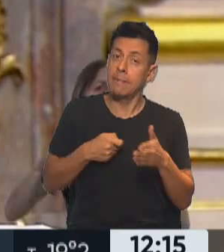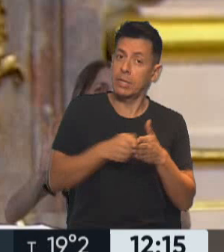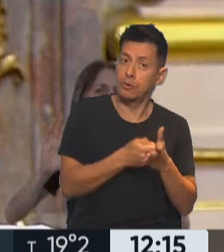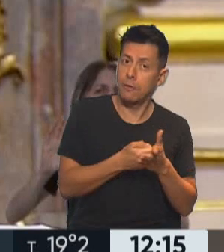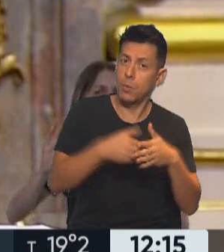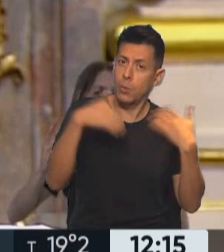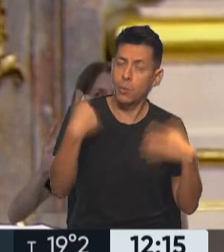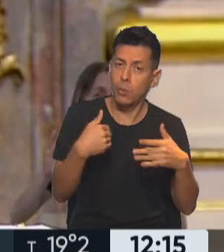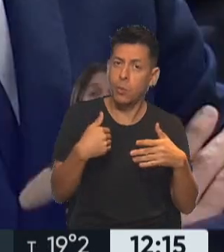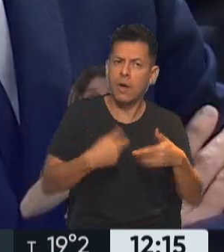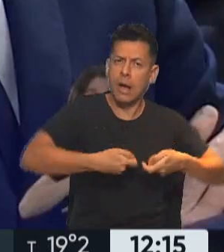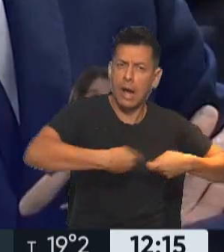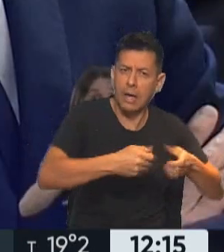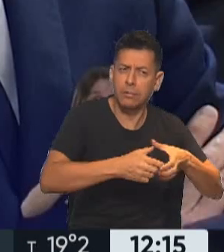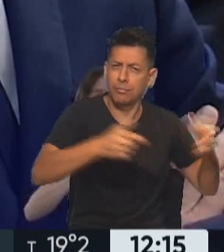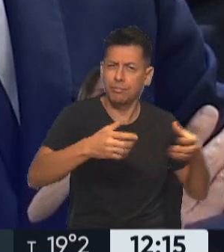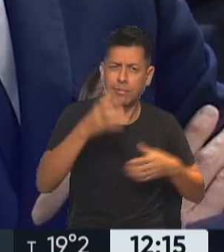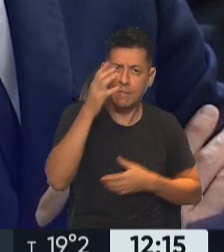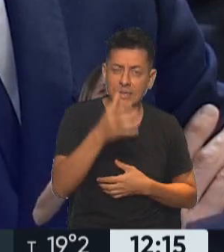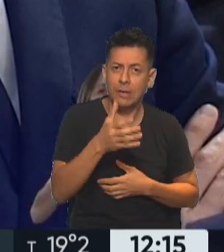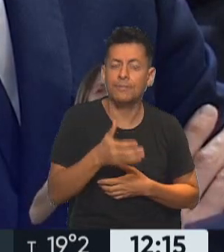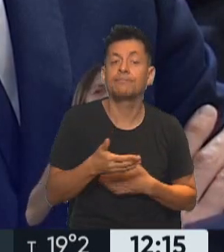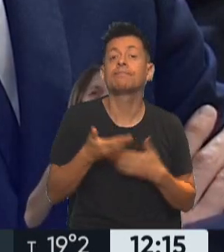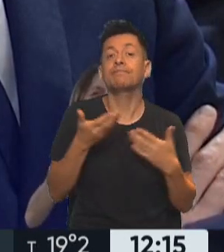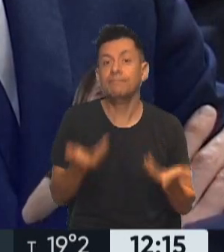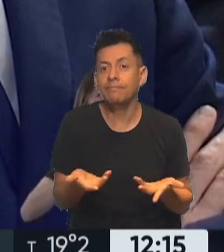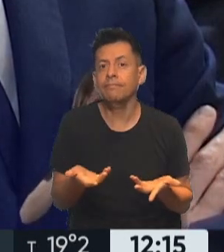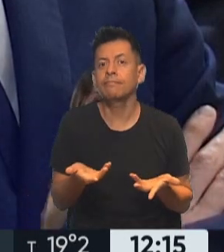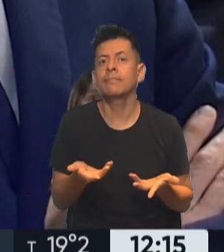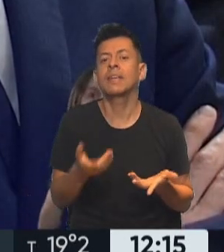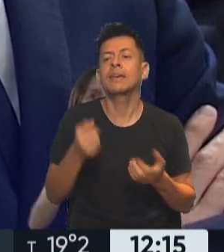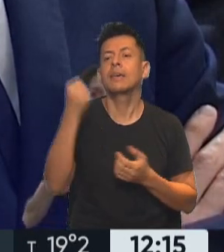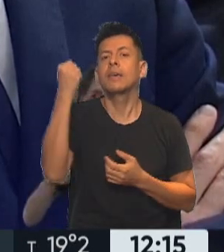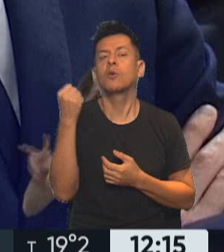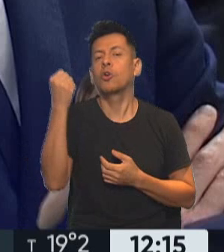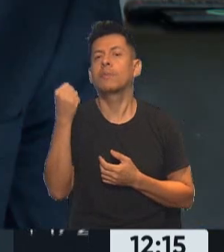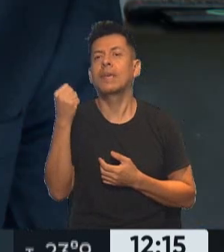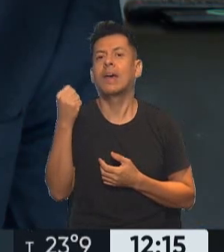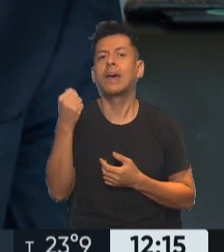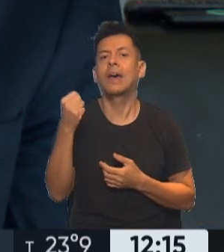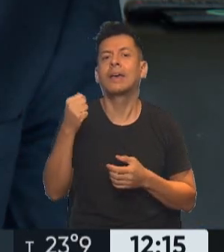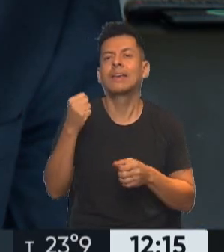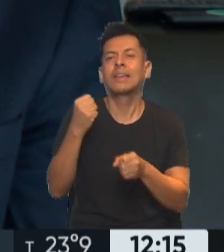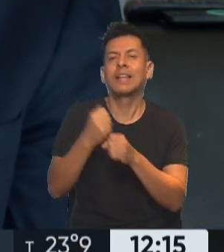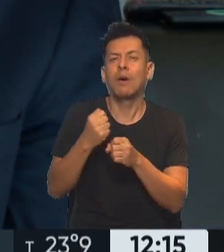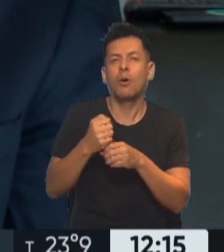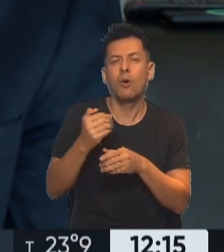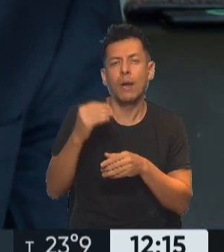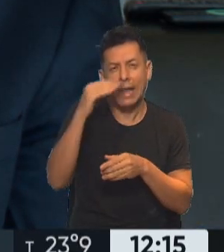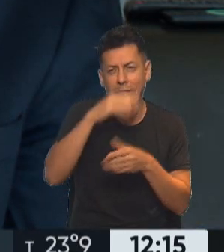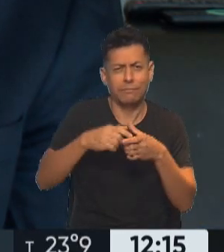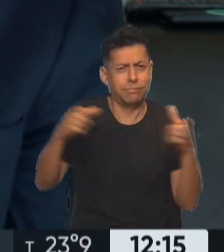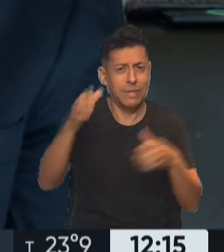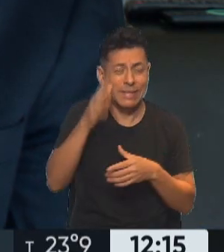fiscal bastante alta y en ese sentido, como hay una economía informal muy grande, a veces termina siendo